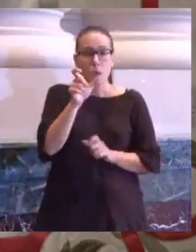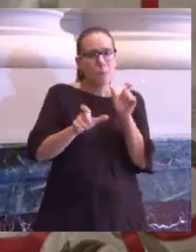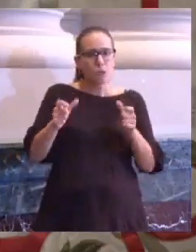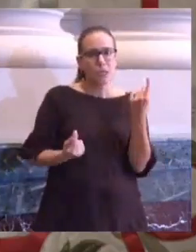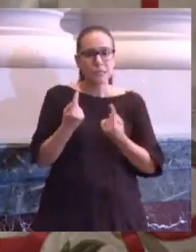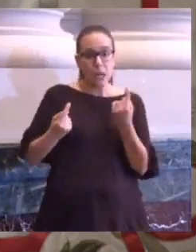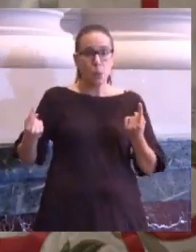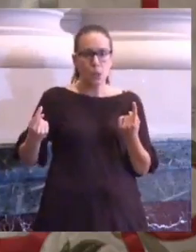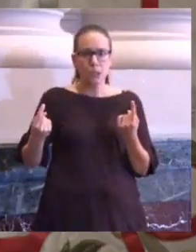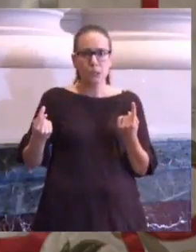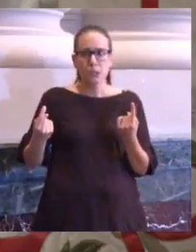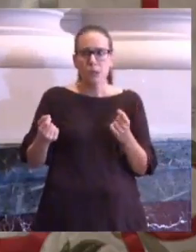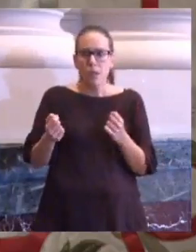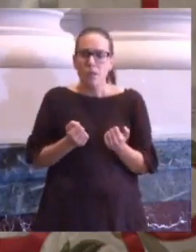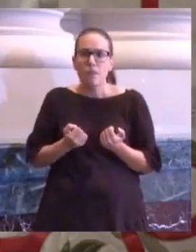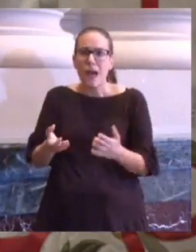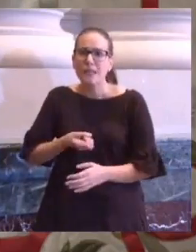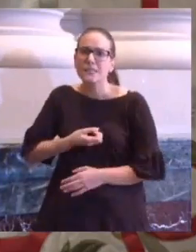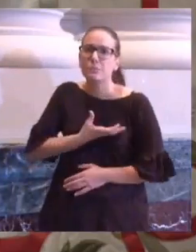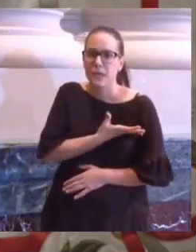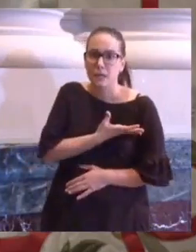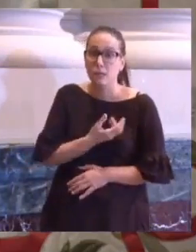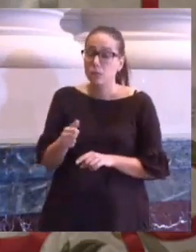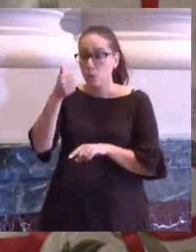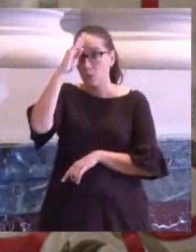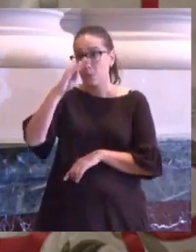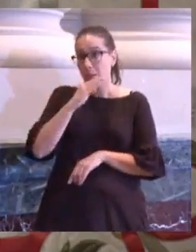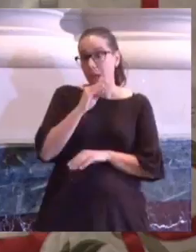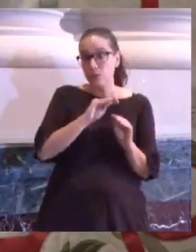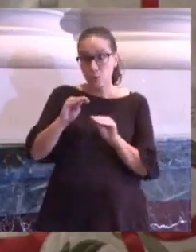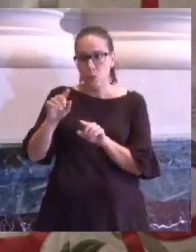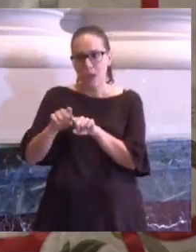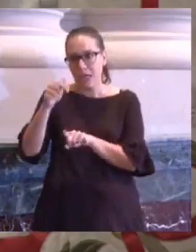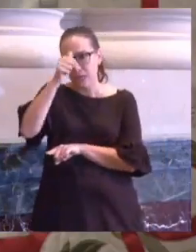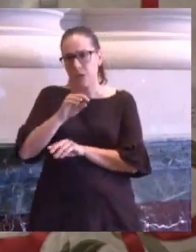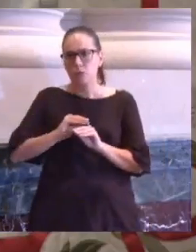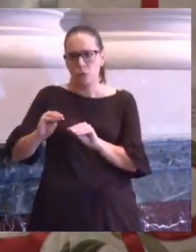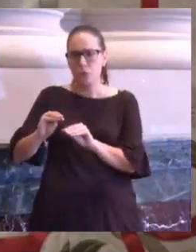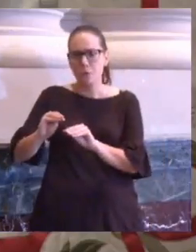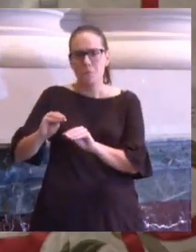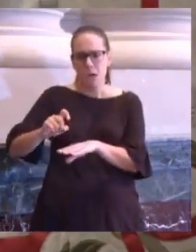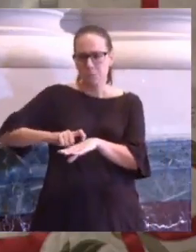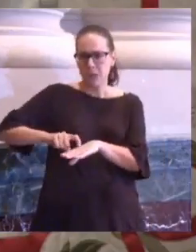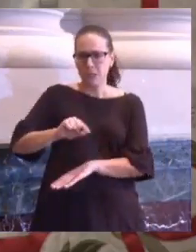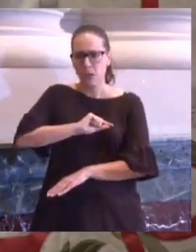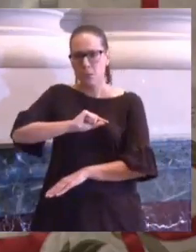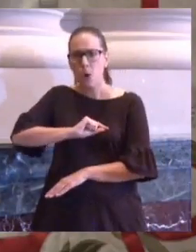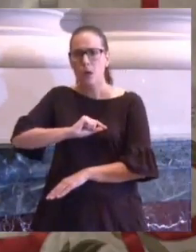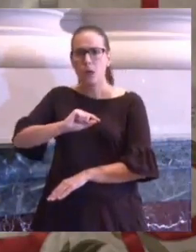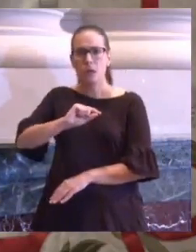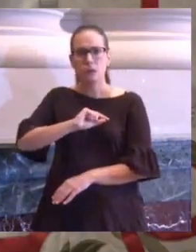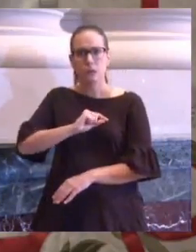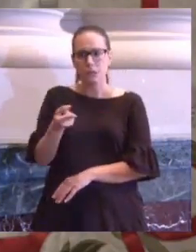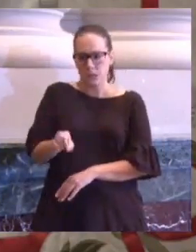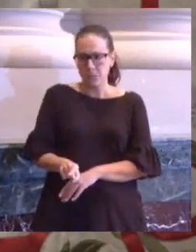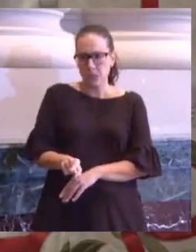las generaciones venideras, y tu padre y tu hermano eran hombres de esa categoría moral, ética y también,